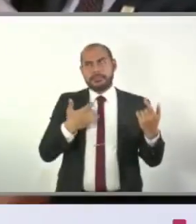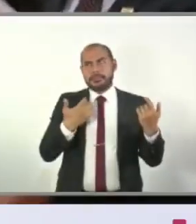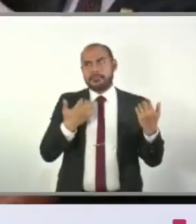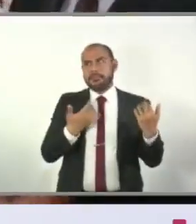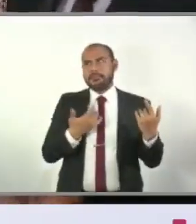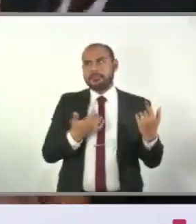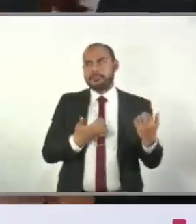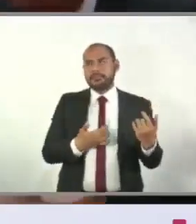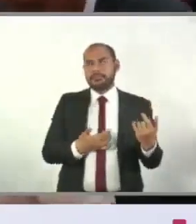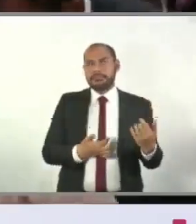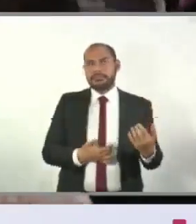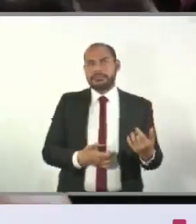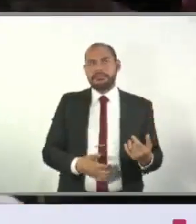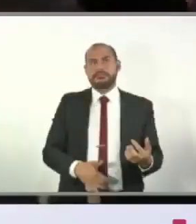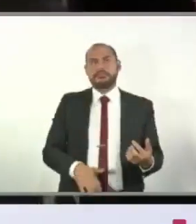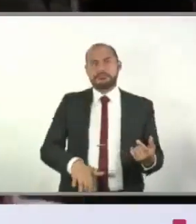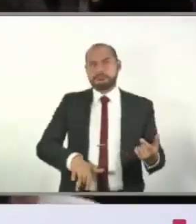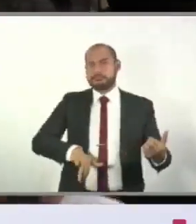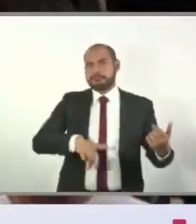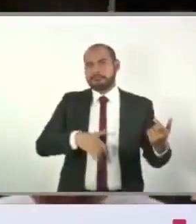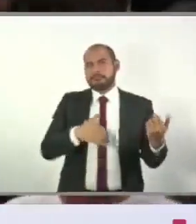Pueden sentar.